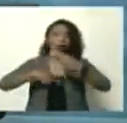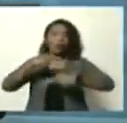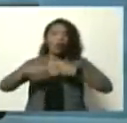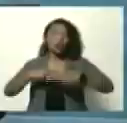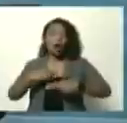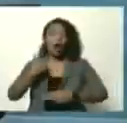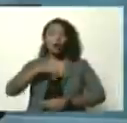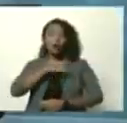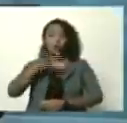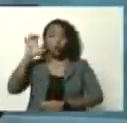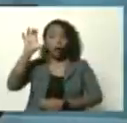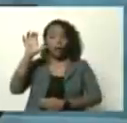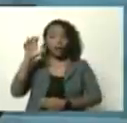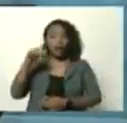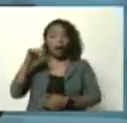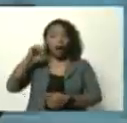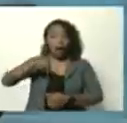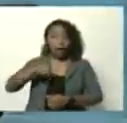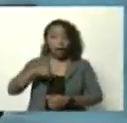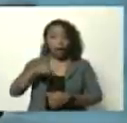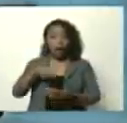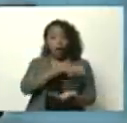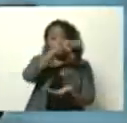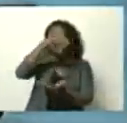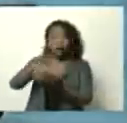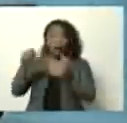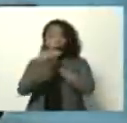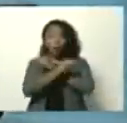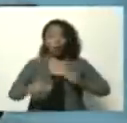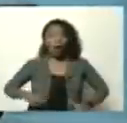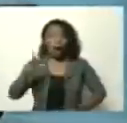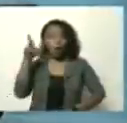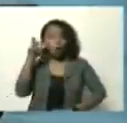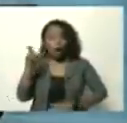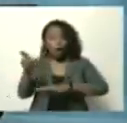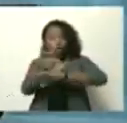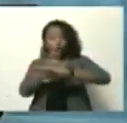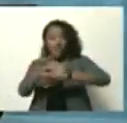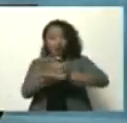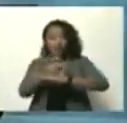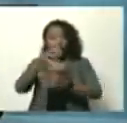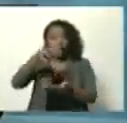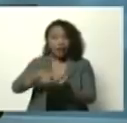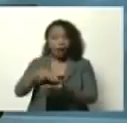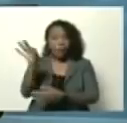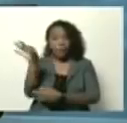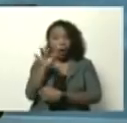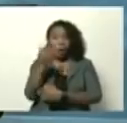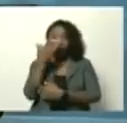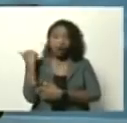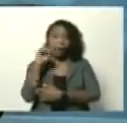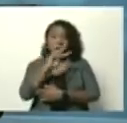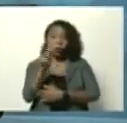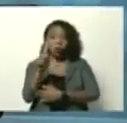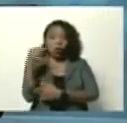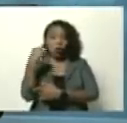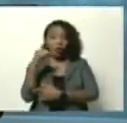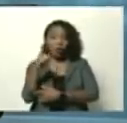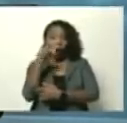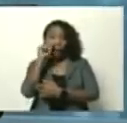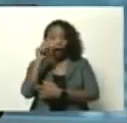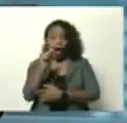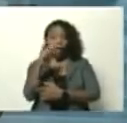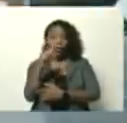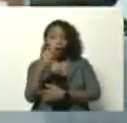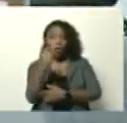en nuestro país nos trasladamos al Estado Portuguesa para escuchar al gobernador electo el pasado 21 de noviembre Antonio